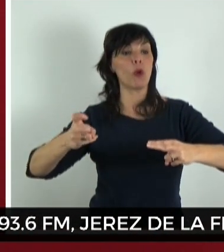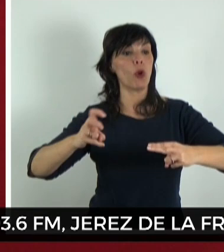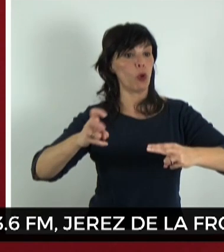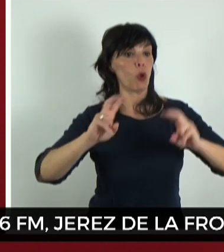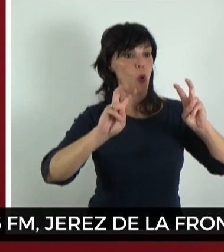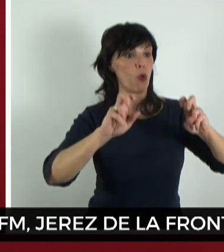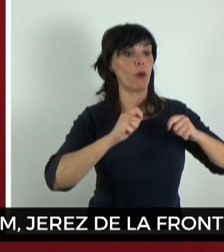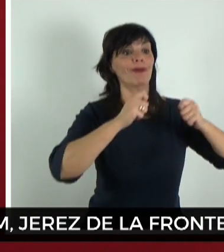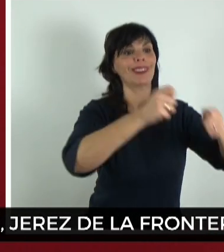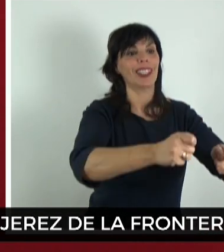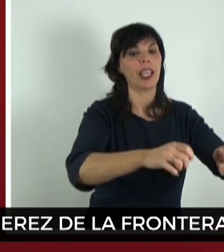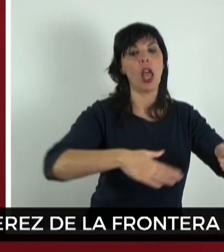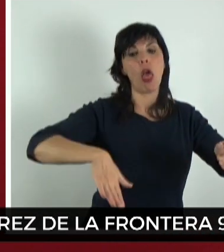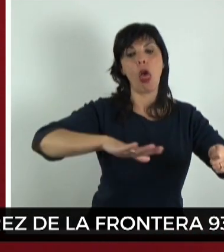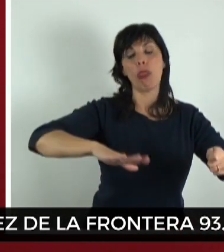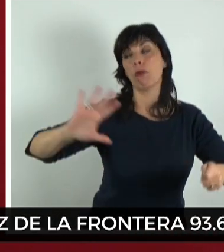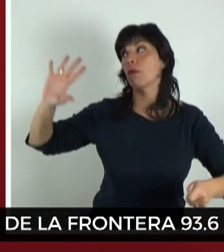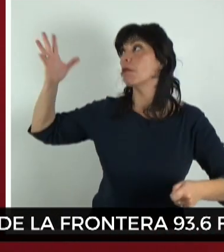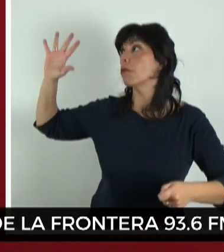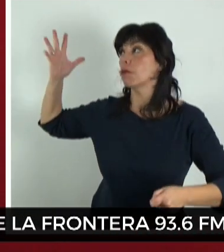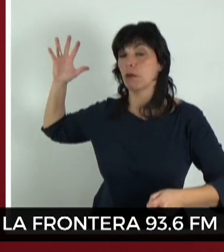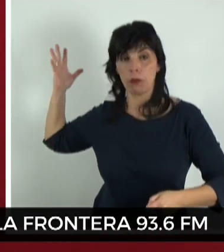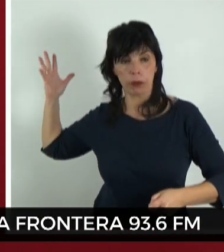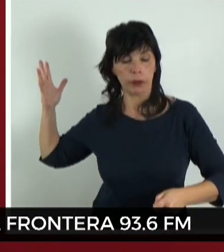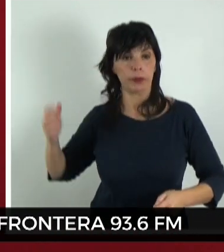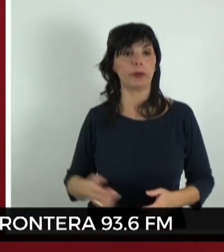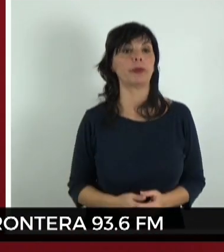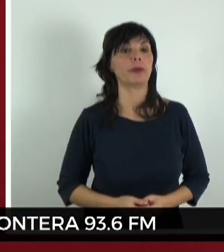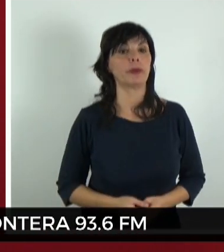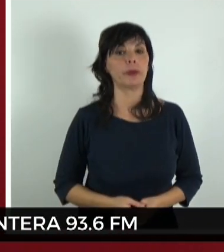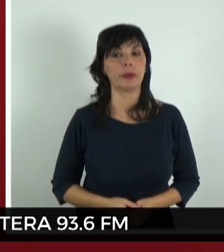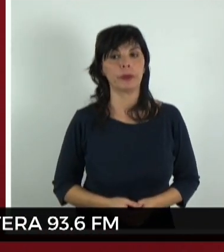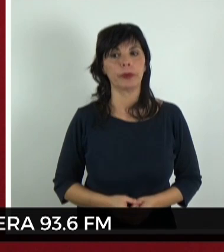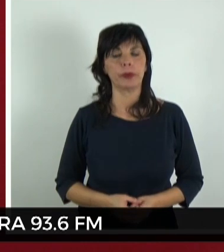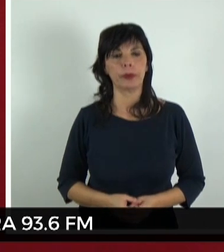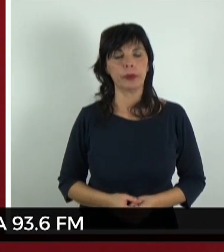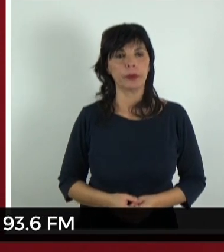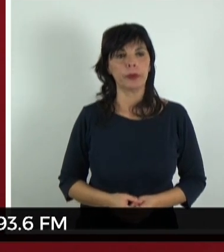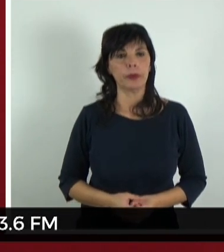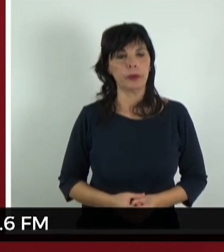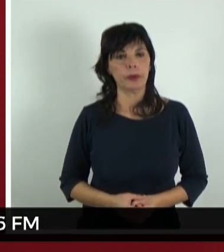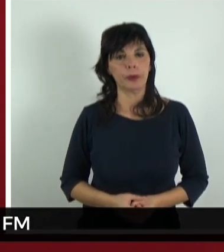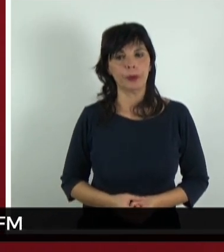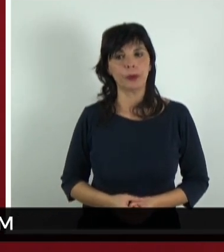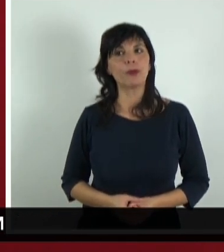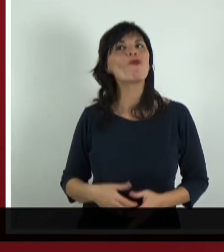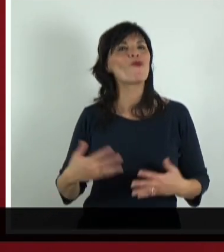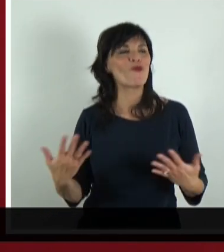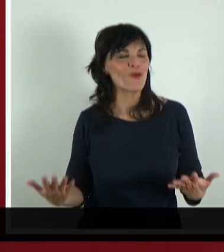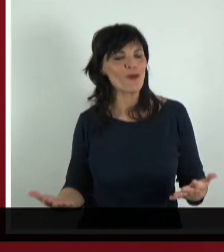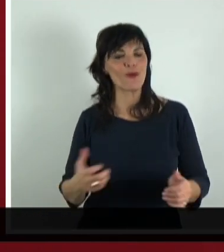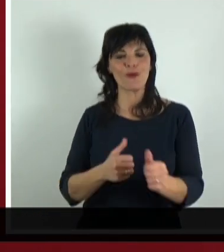Y cuando Simón Pedro, él se acuerda de Jesucristo.